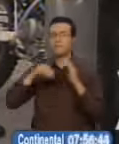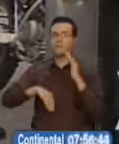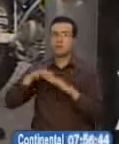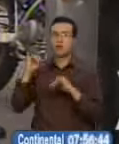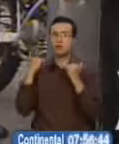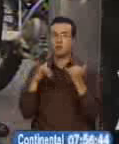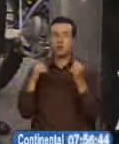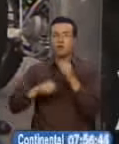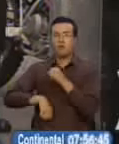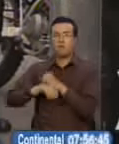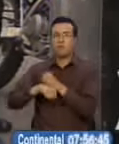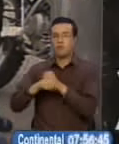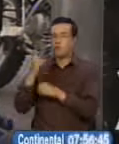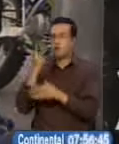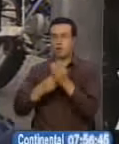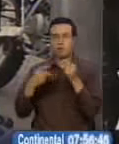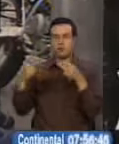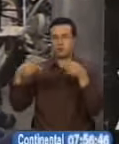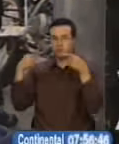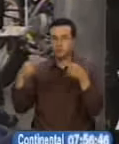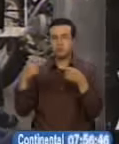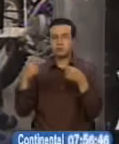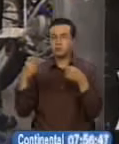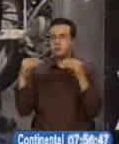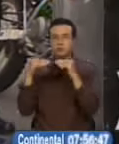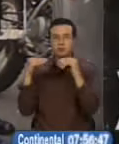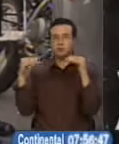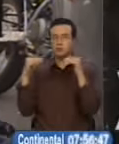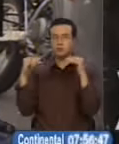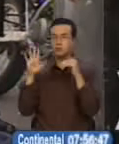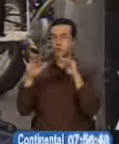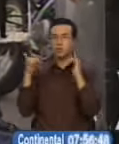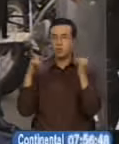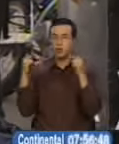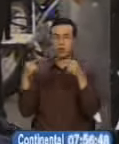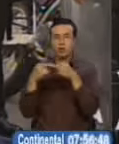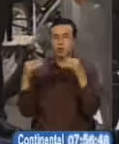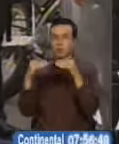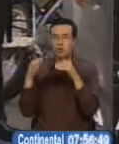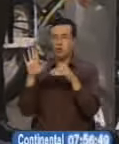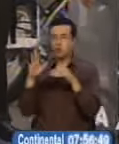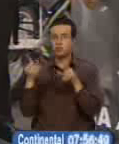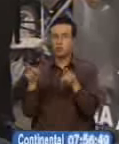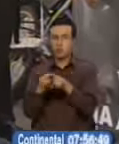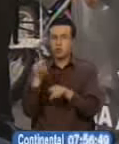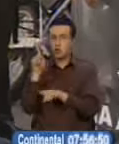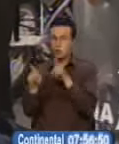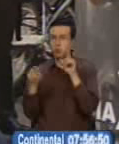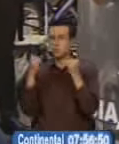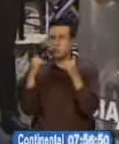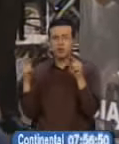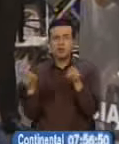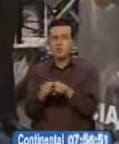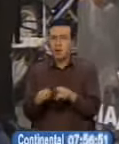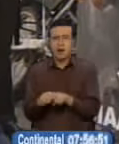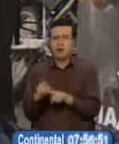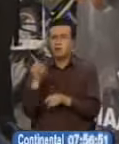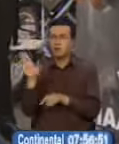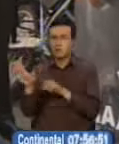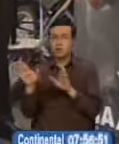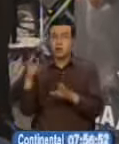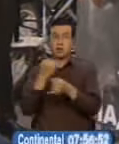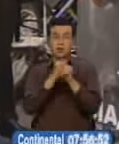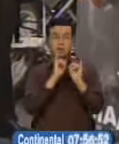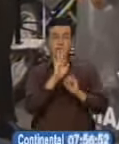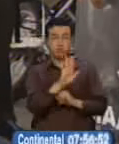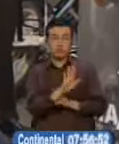el estilo futbolístico de los dos. Son muy parecidos en el tipo de juego, tienen jugadores inclusive muy parecidos, tanto